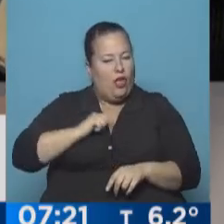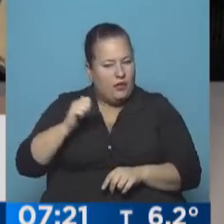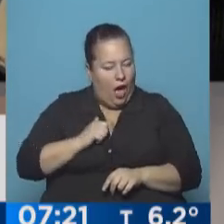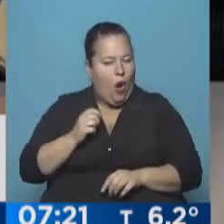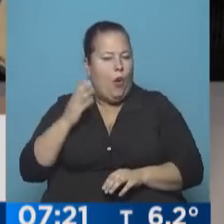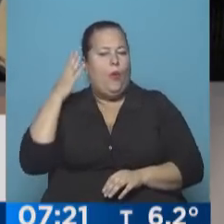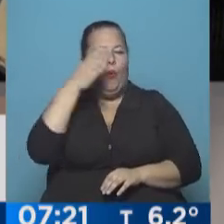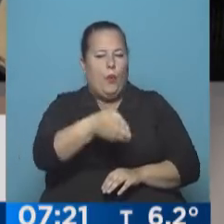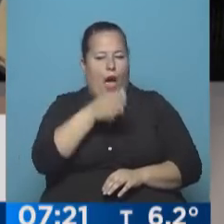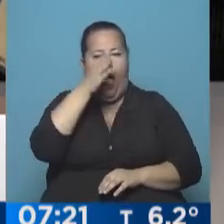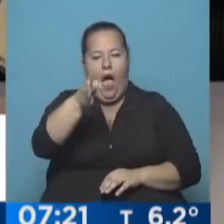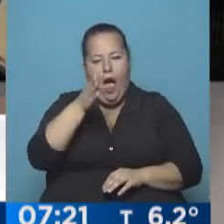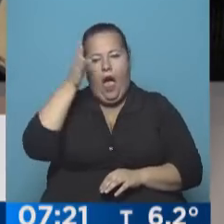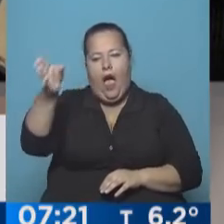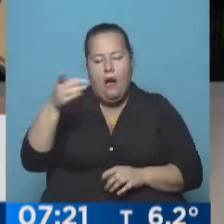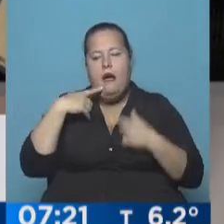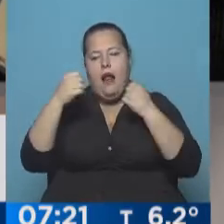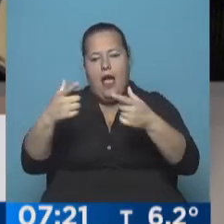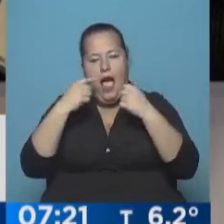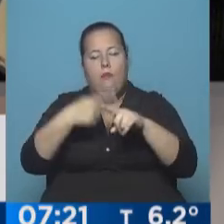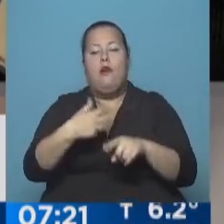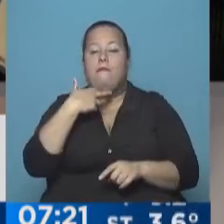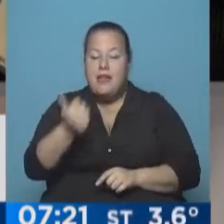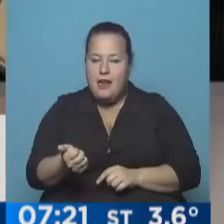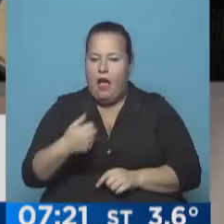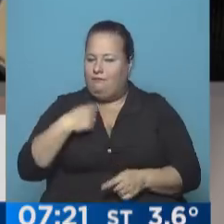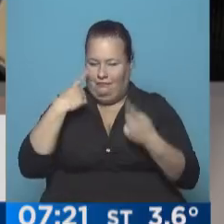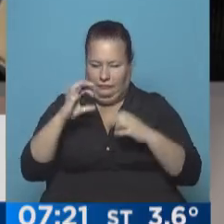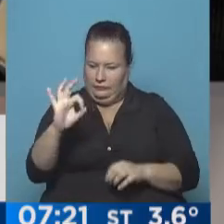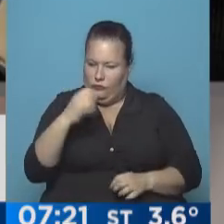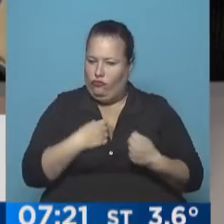cuando iba a los diferentes lugares a reclamar por mi hija, no